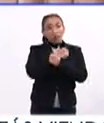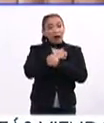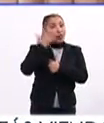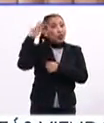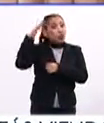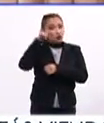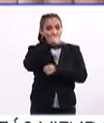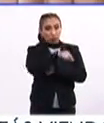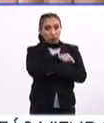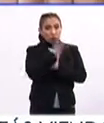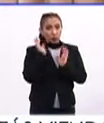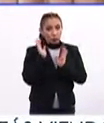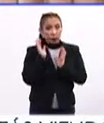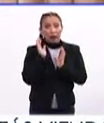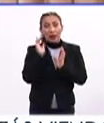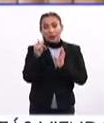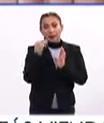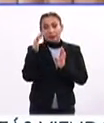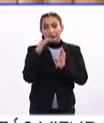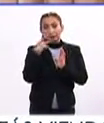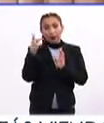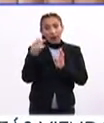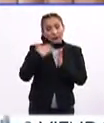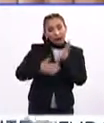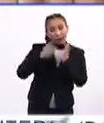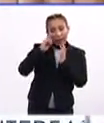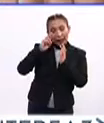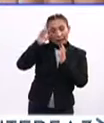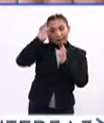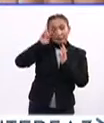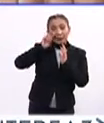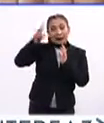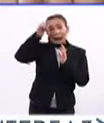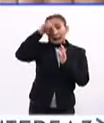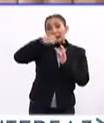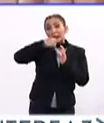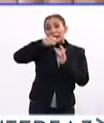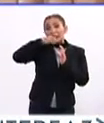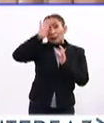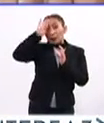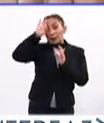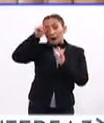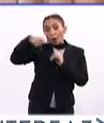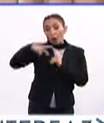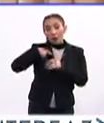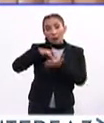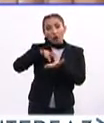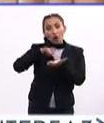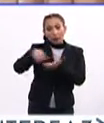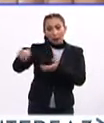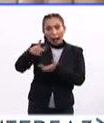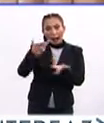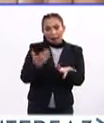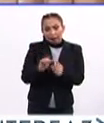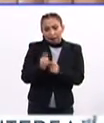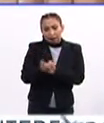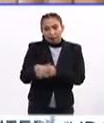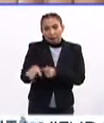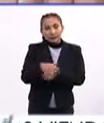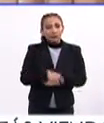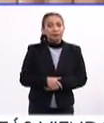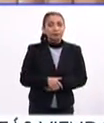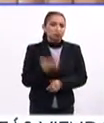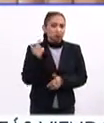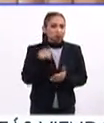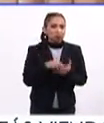la gente allá, de los adultos, pero tenemos que pensar en los niños, en la respuesta humanitaria que se tiene que dar a esta situación.